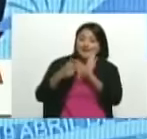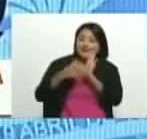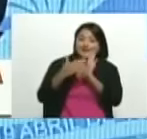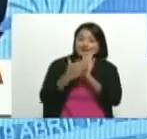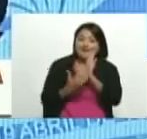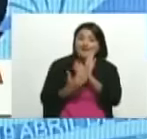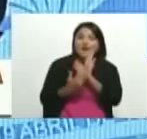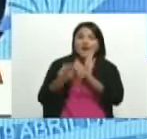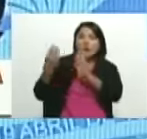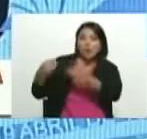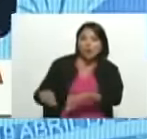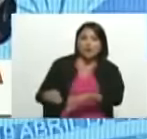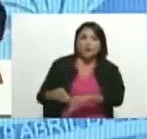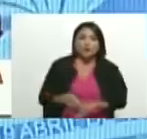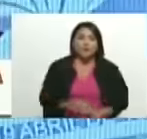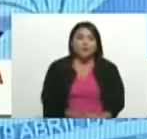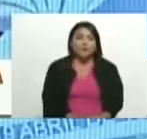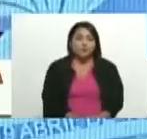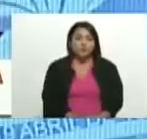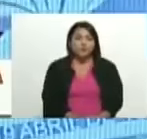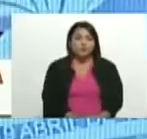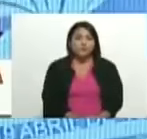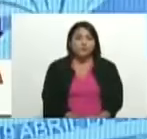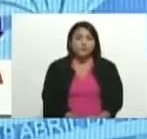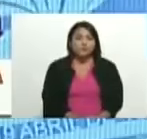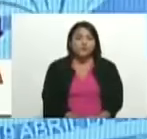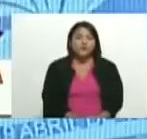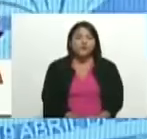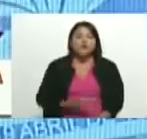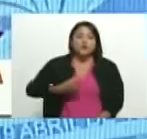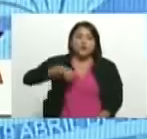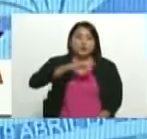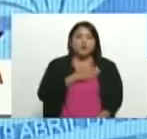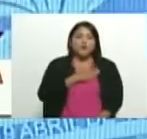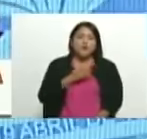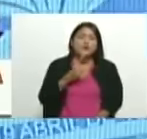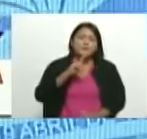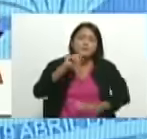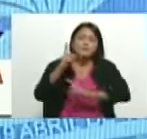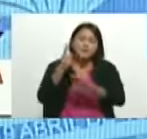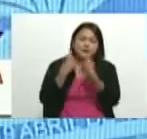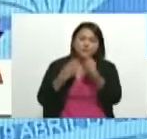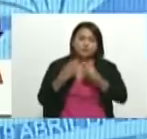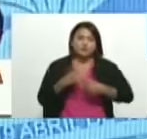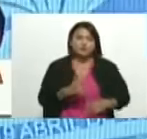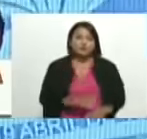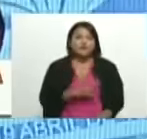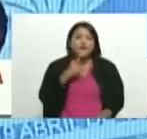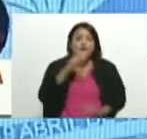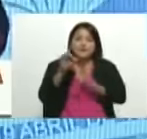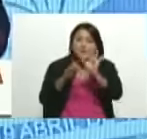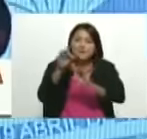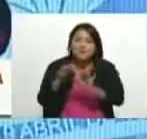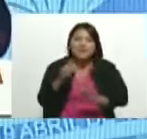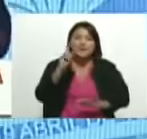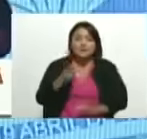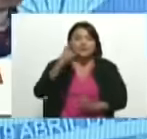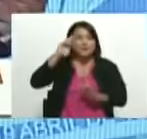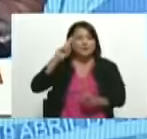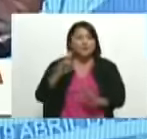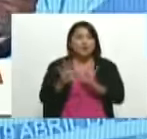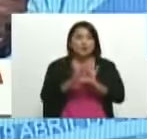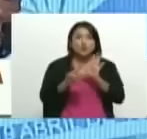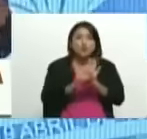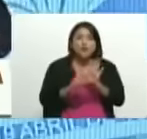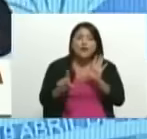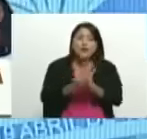aquí. Nosotros queremos insistir, ya que preguntas, que aquí dice con claridad que se tiene que respetar la Constitución